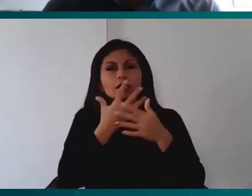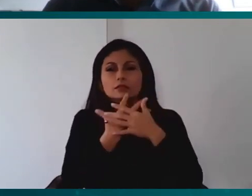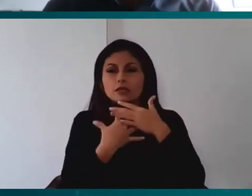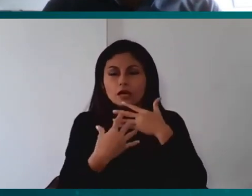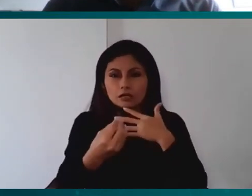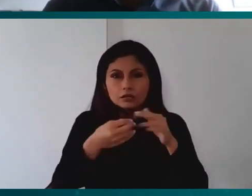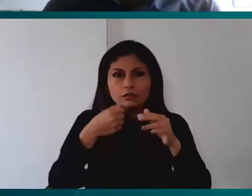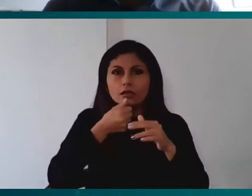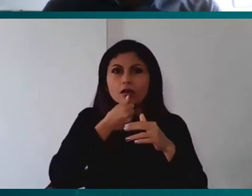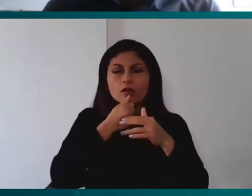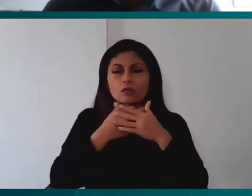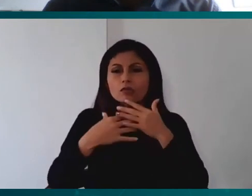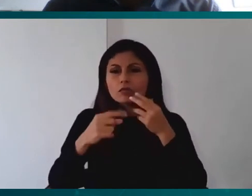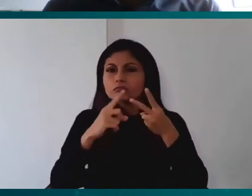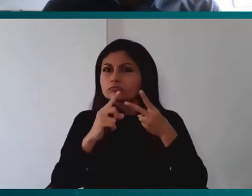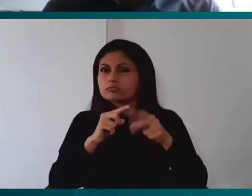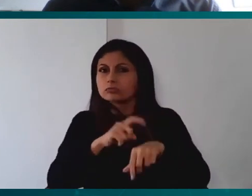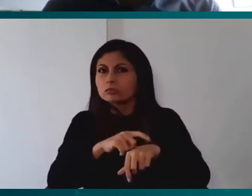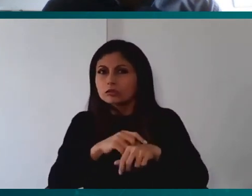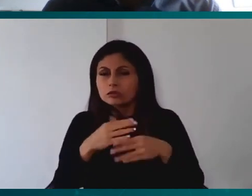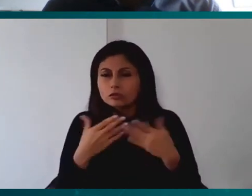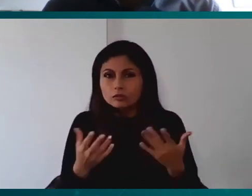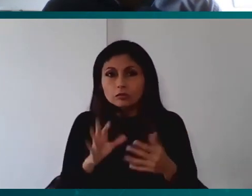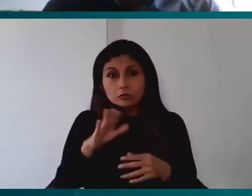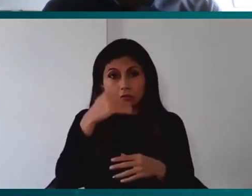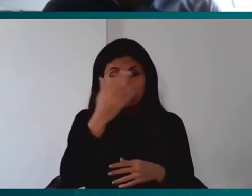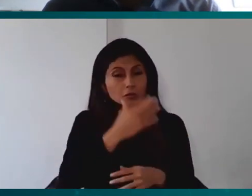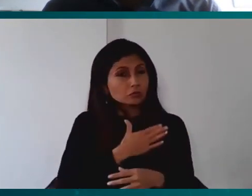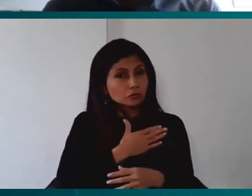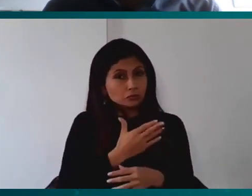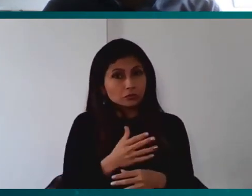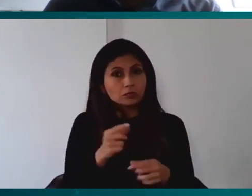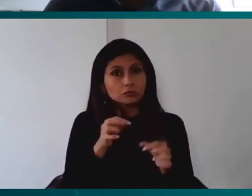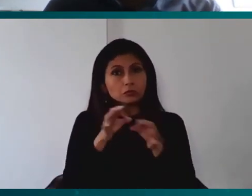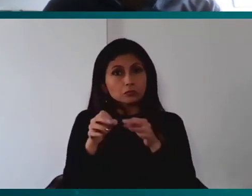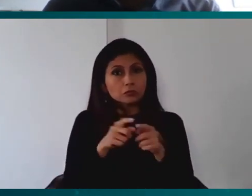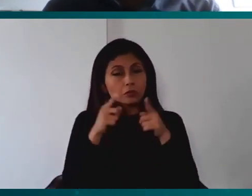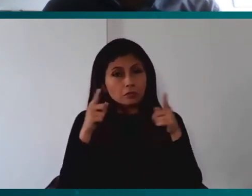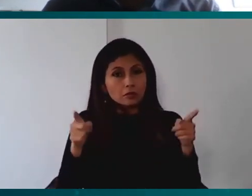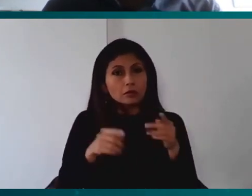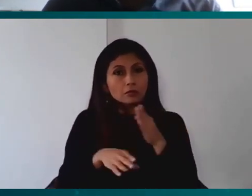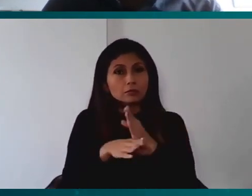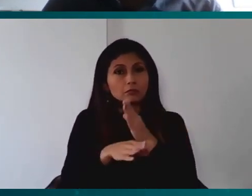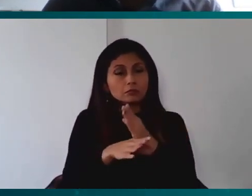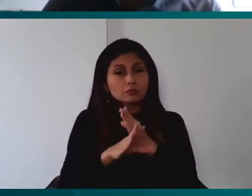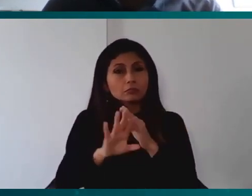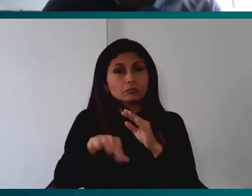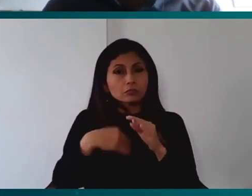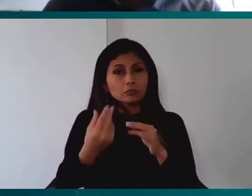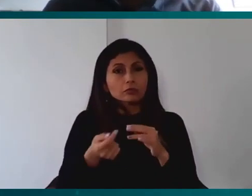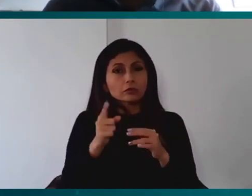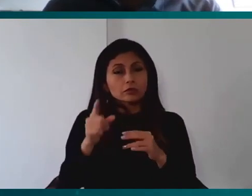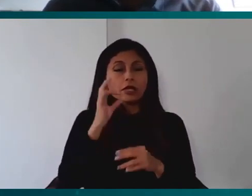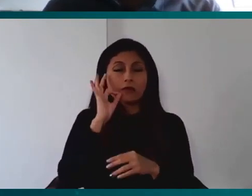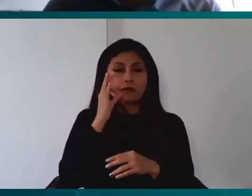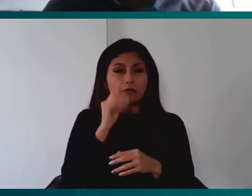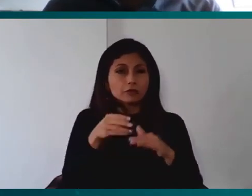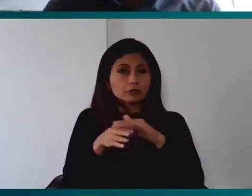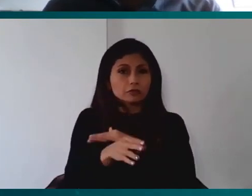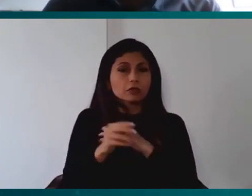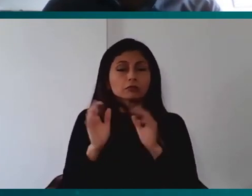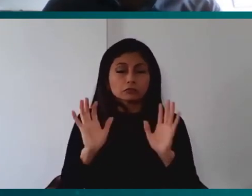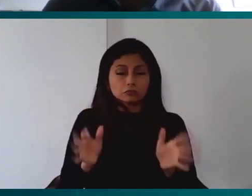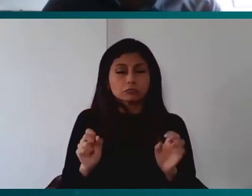etc. Con mucho gusto pues, podemos entrar en más detalles en las preguntas de seguimiento.